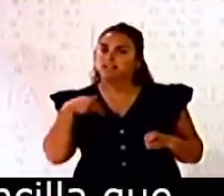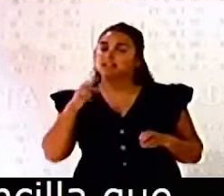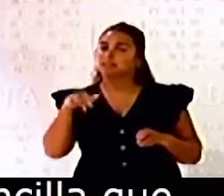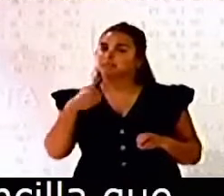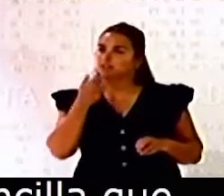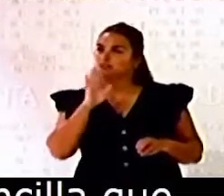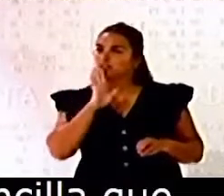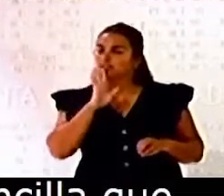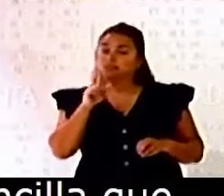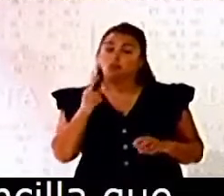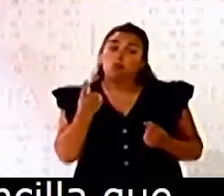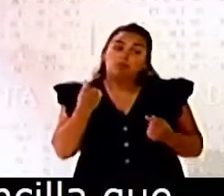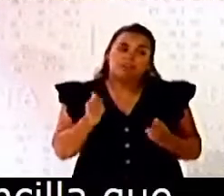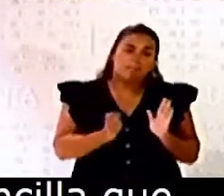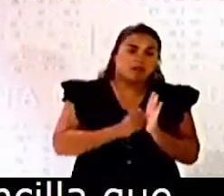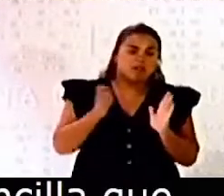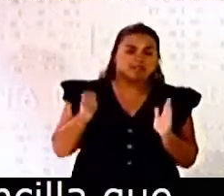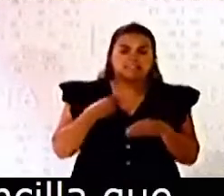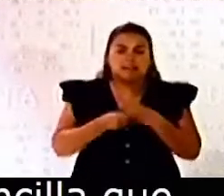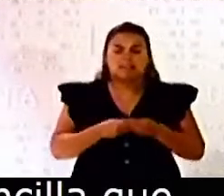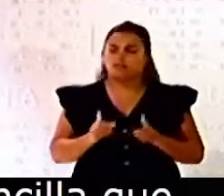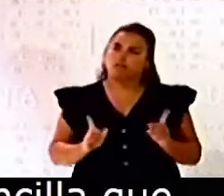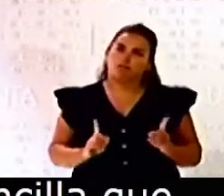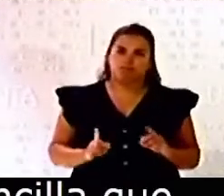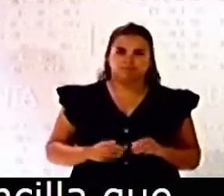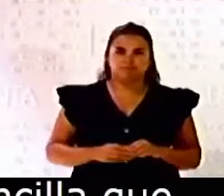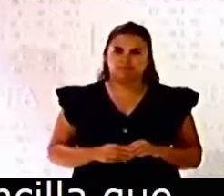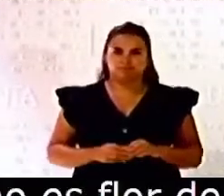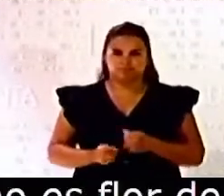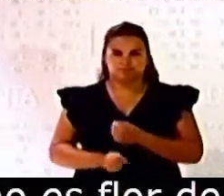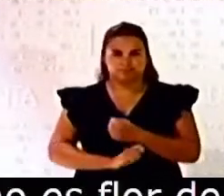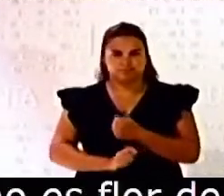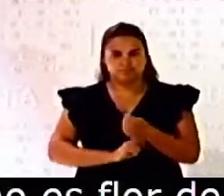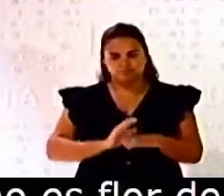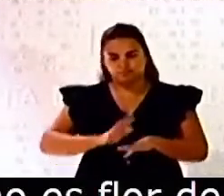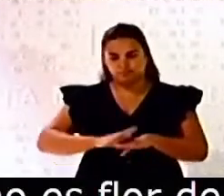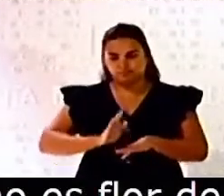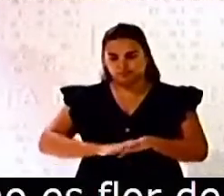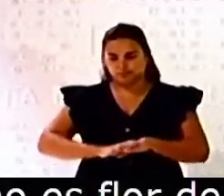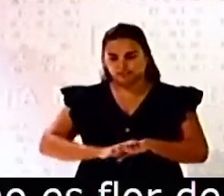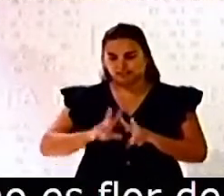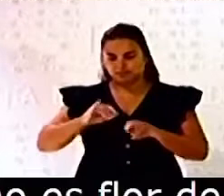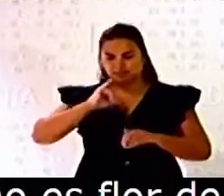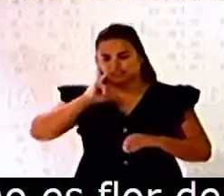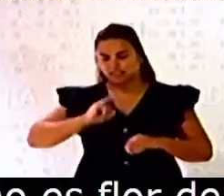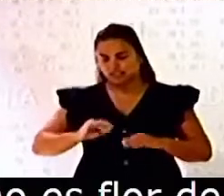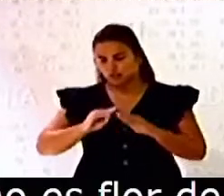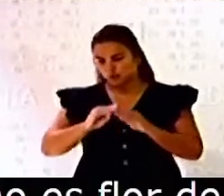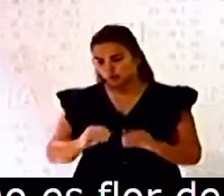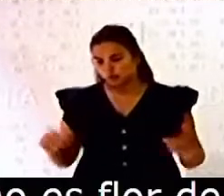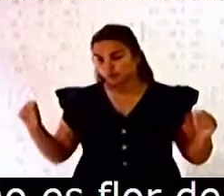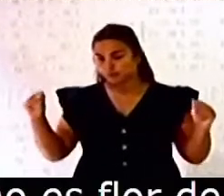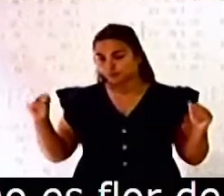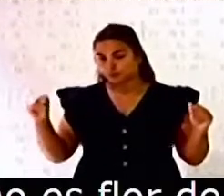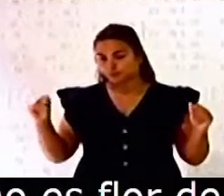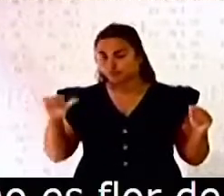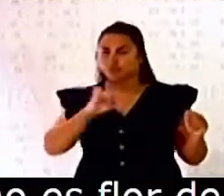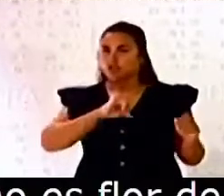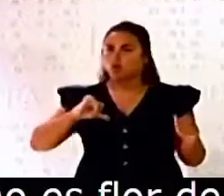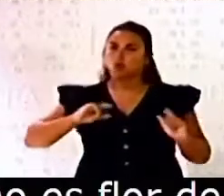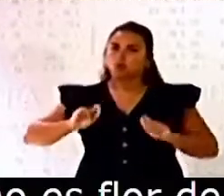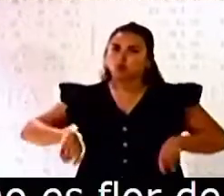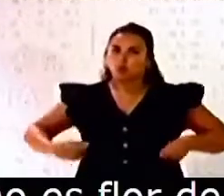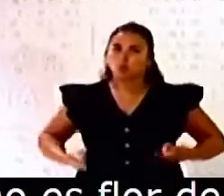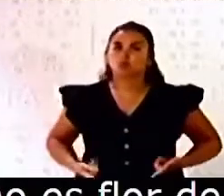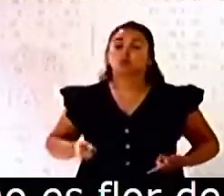no es flor de un día. La fórmula para bajar los costes de la electricidad pasa por el autoconsumo y la apuesta por